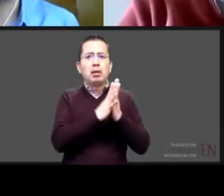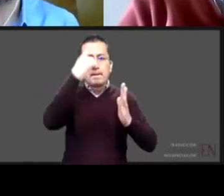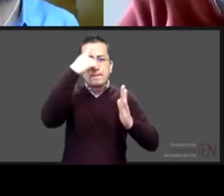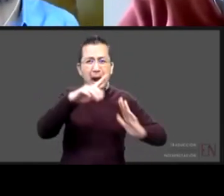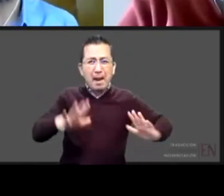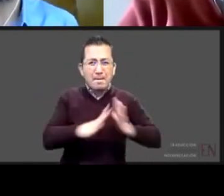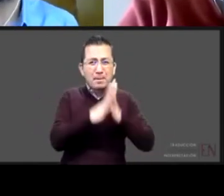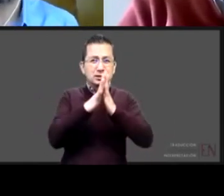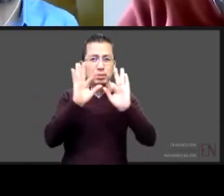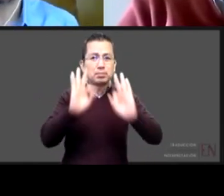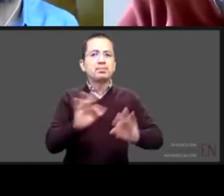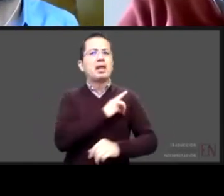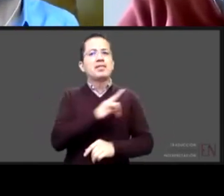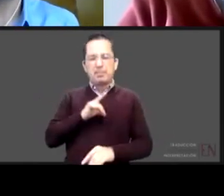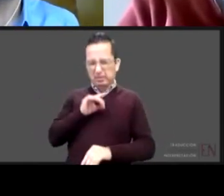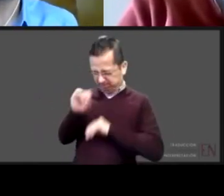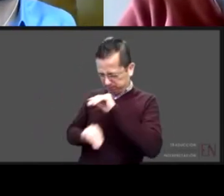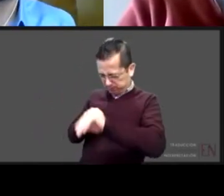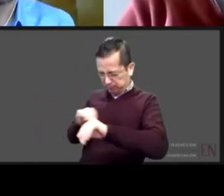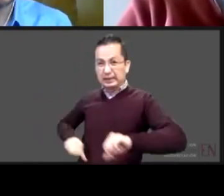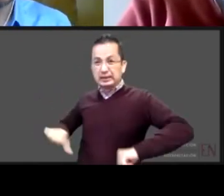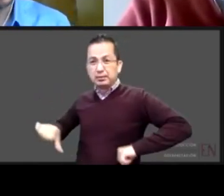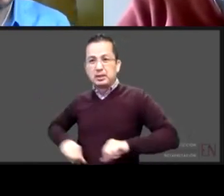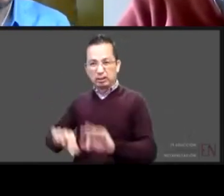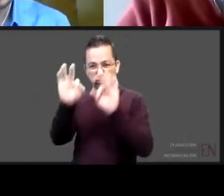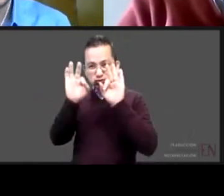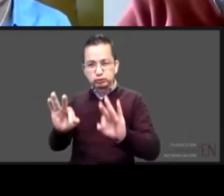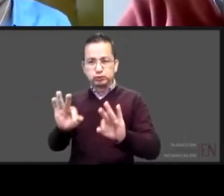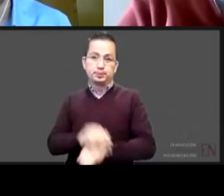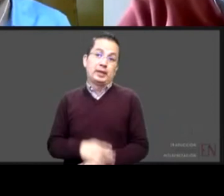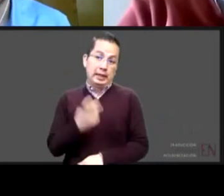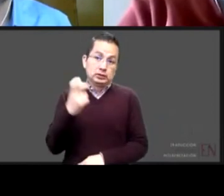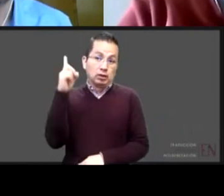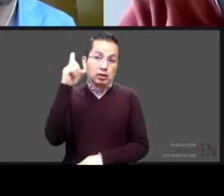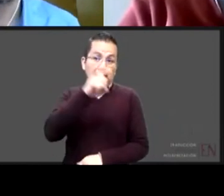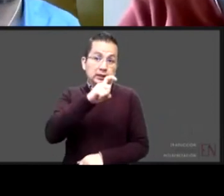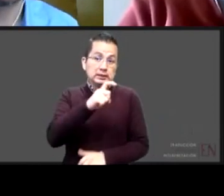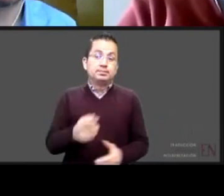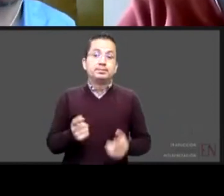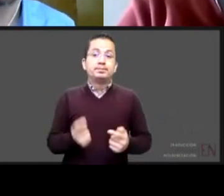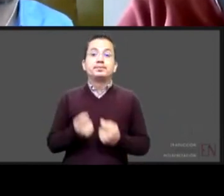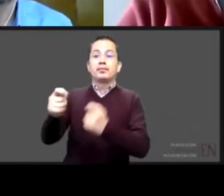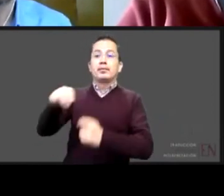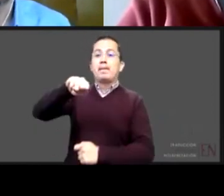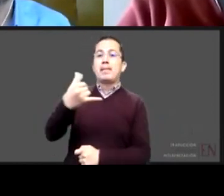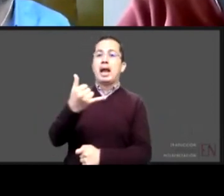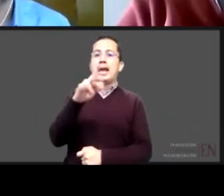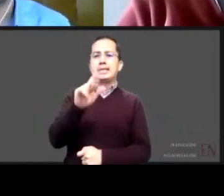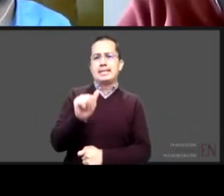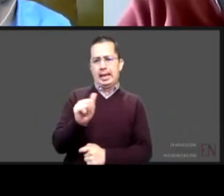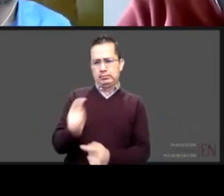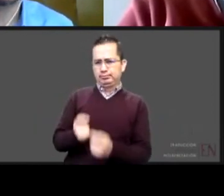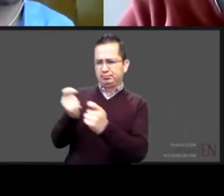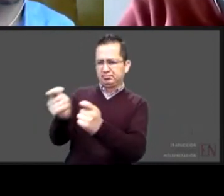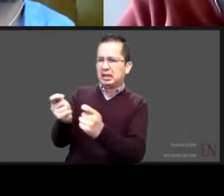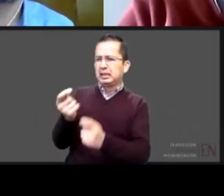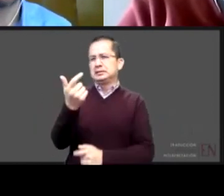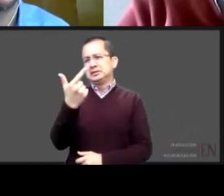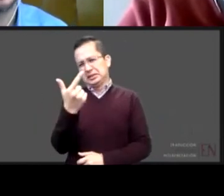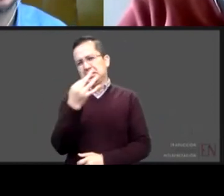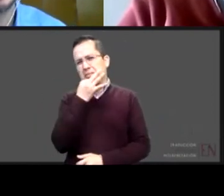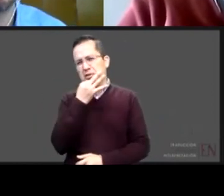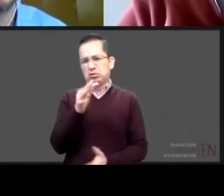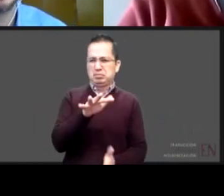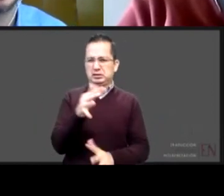Pero también sabemos que es complejo. Entonces, te cedo la palabra, Mayra. Tienes cerca de siete minutos más o menos. Entonces,